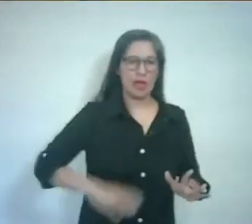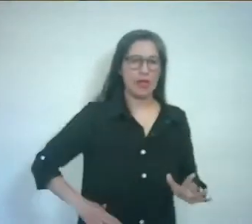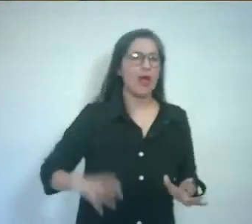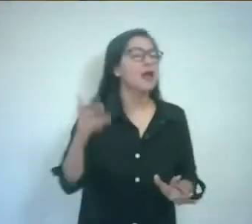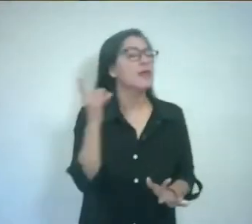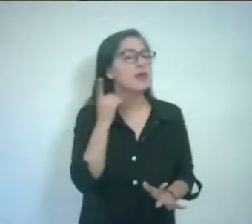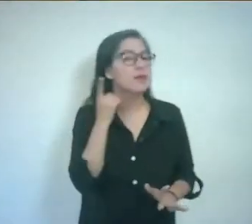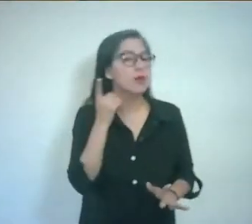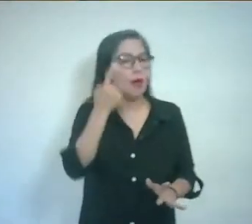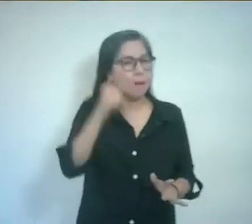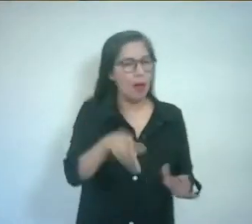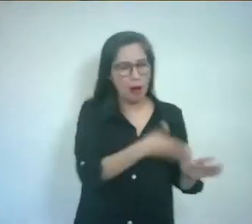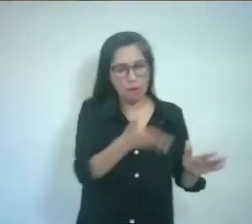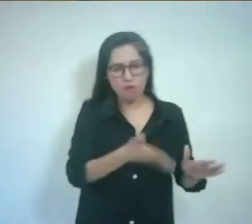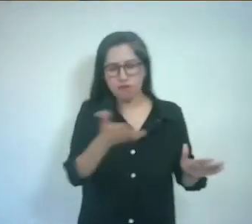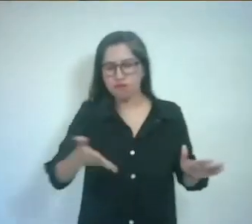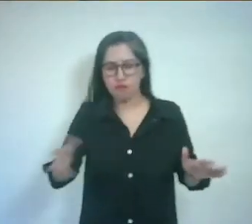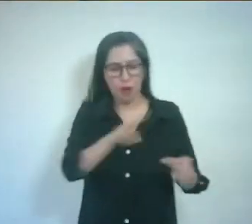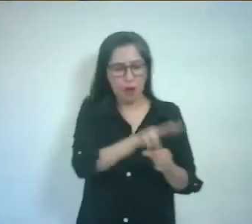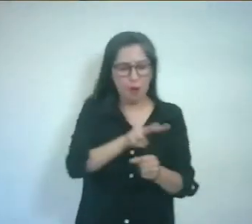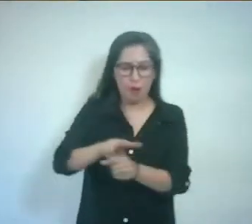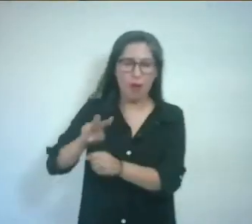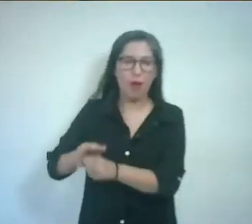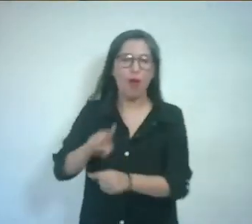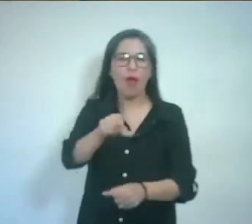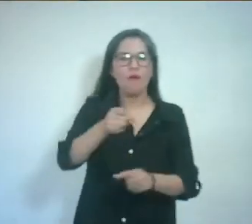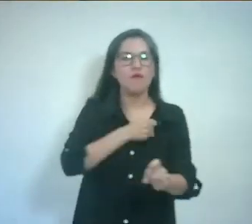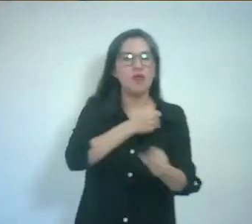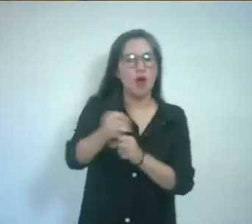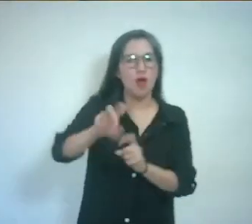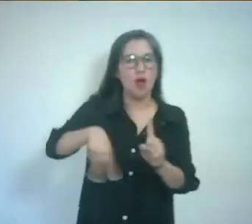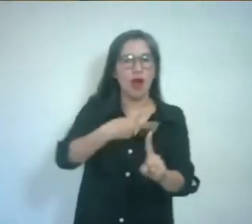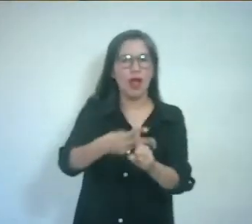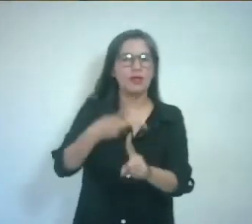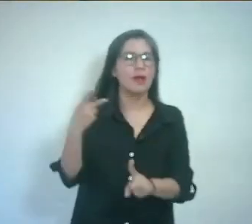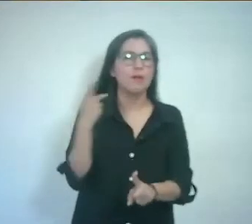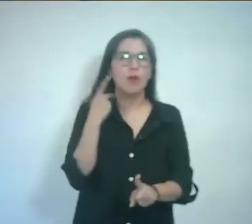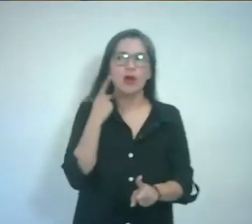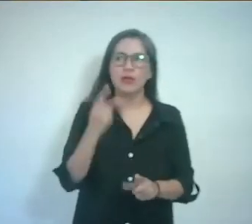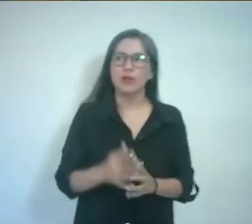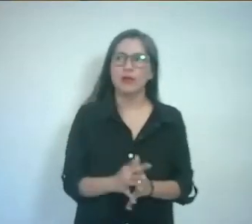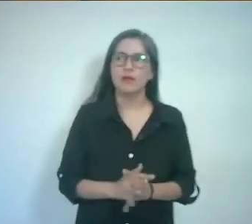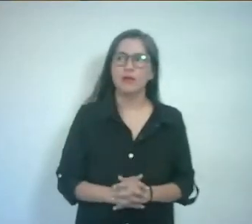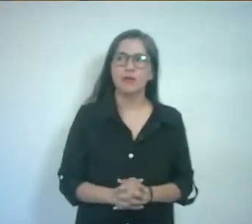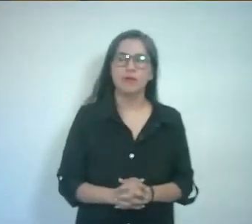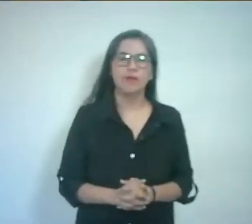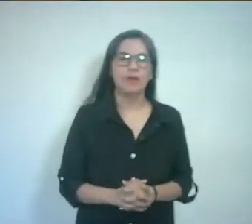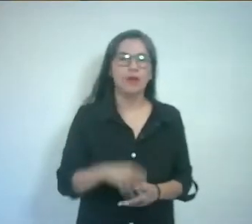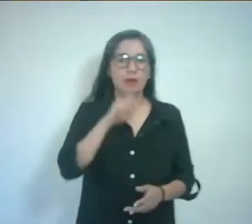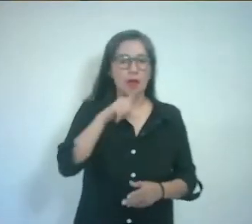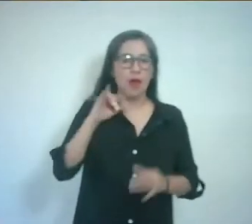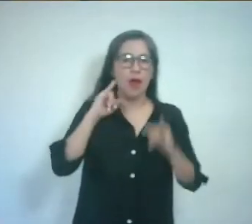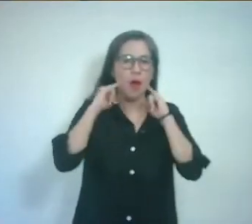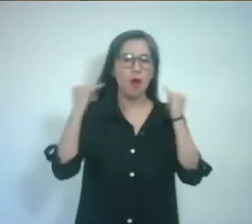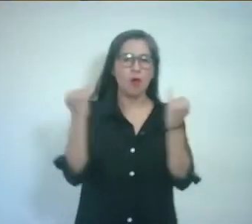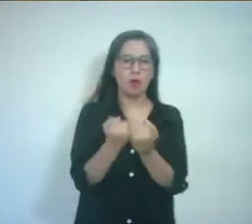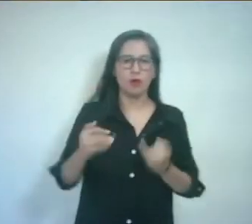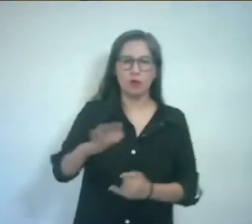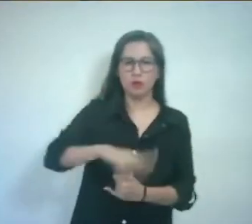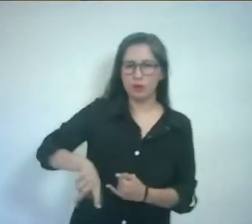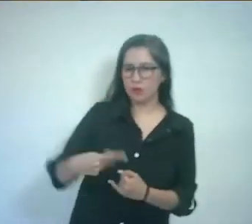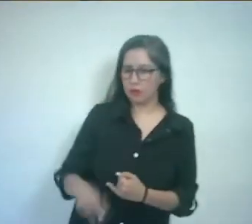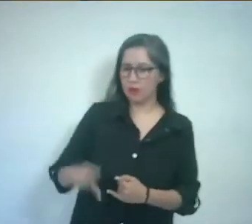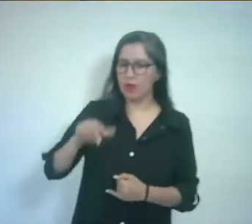seguimiento de casos de violencia política razón de género hacia las mujeres. En coordinación con la Junta Local Ejecutiva del Instituto